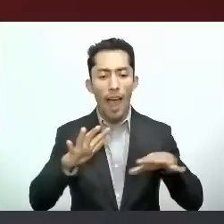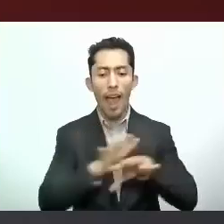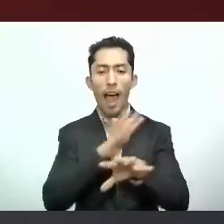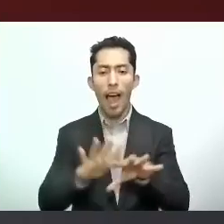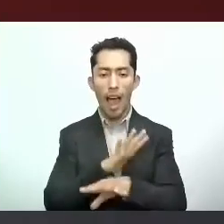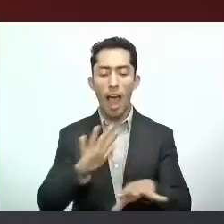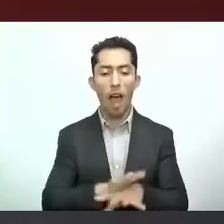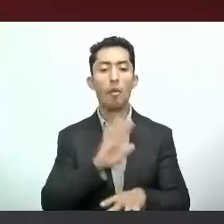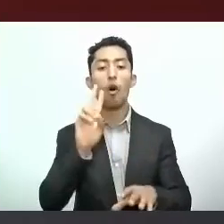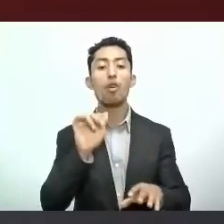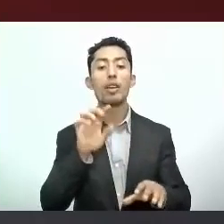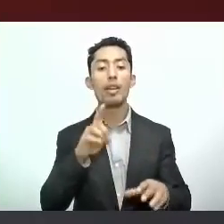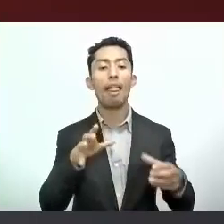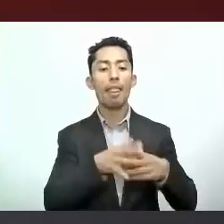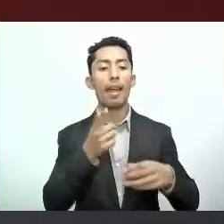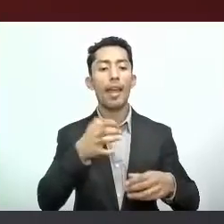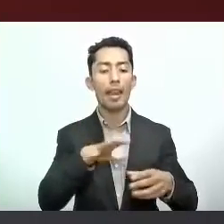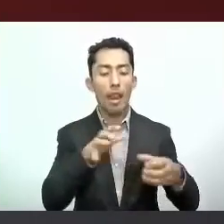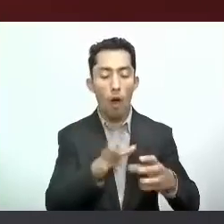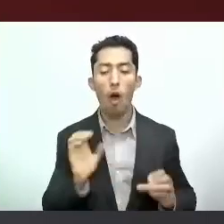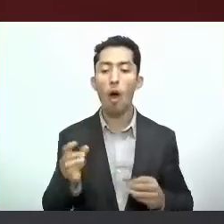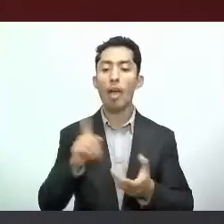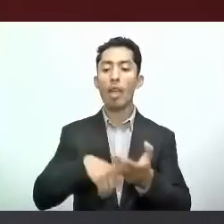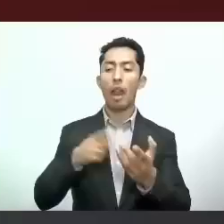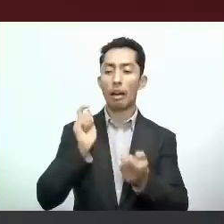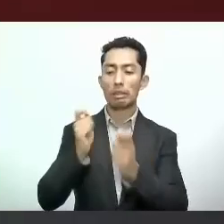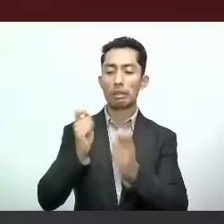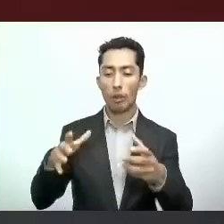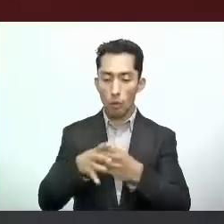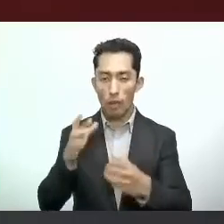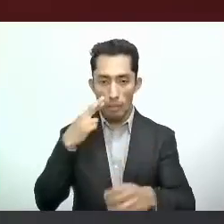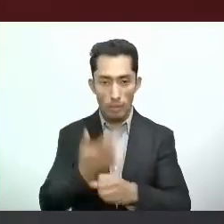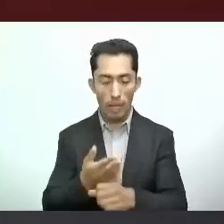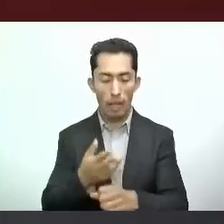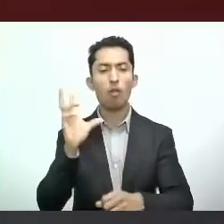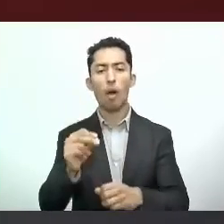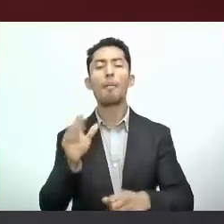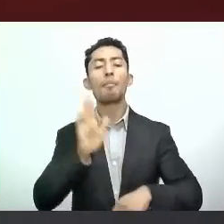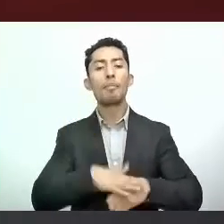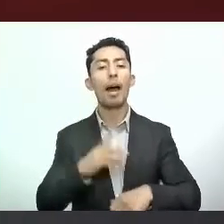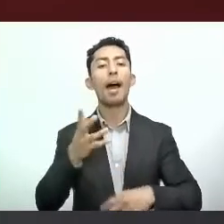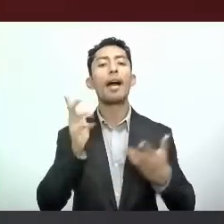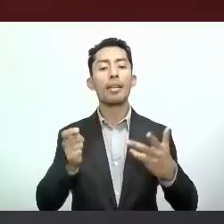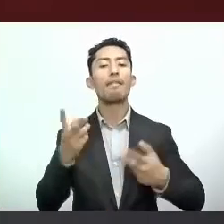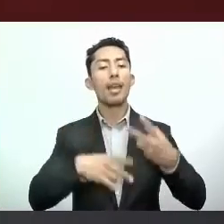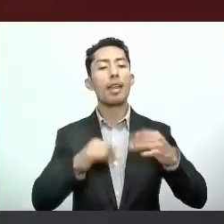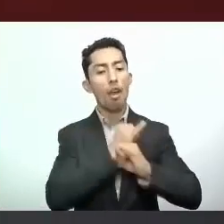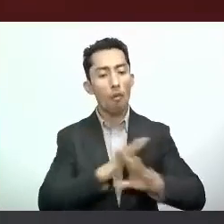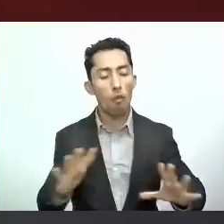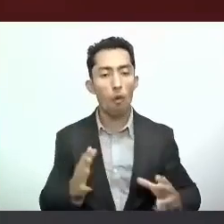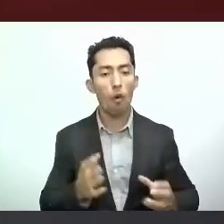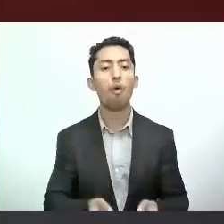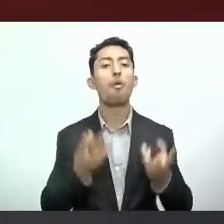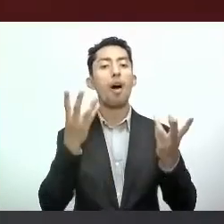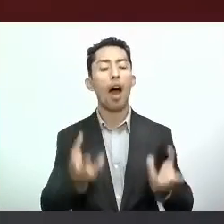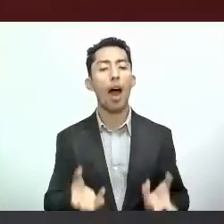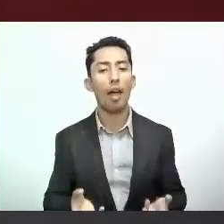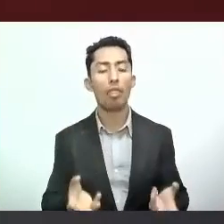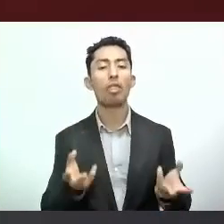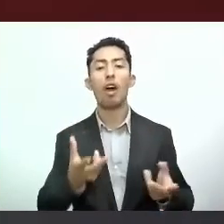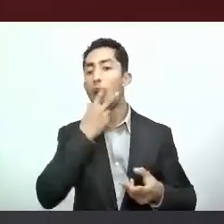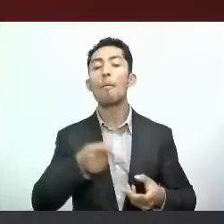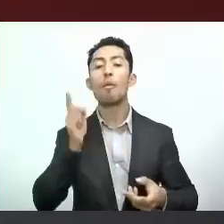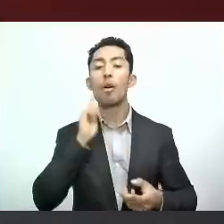género o de poner un observatorio de sentencias, sino tienes que generar números, cambiar la forma de designar a jueces y